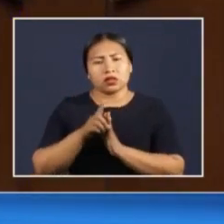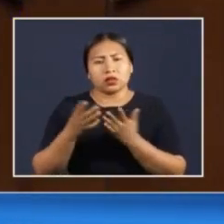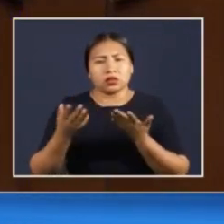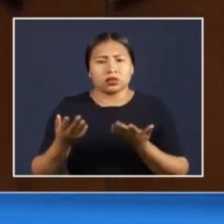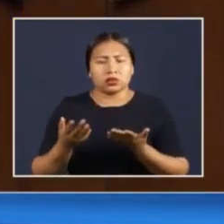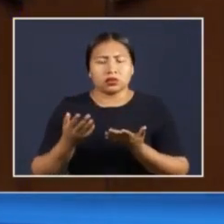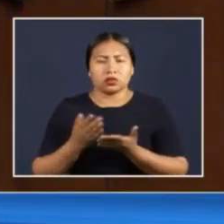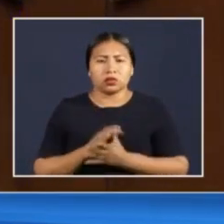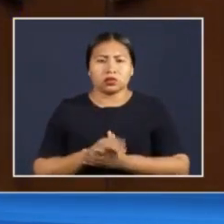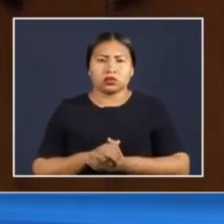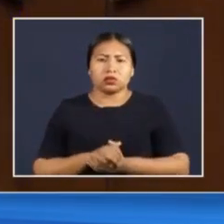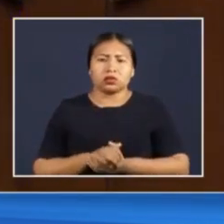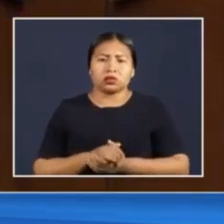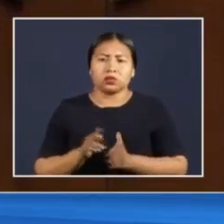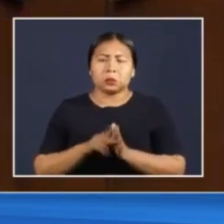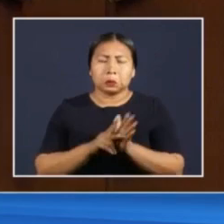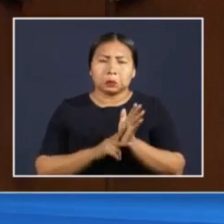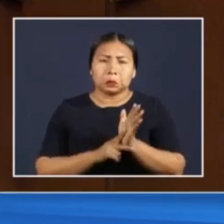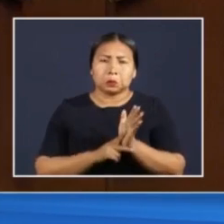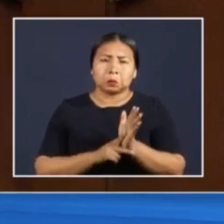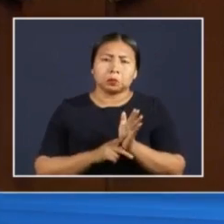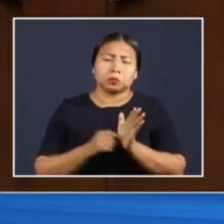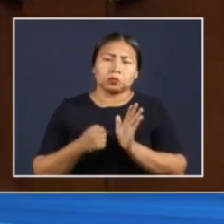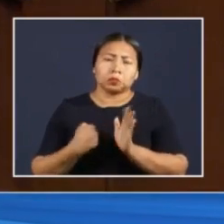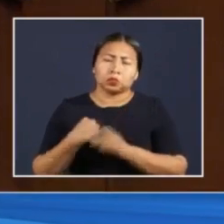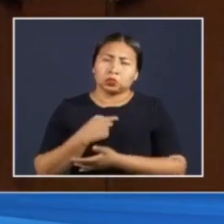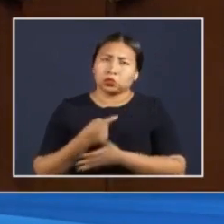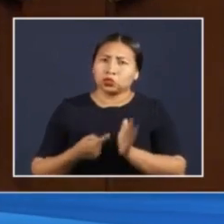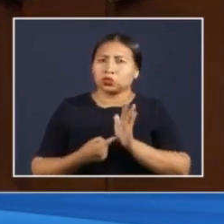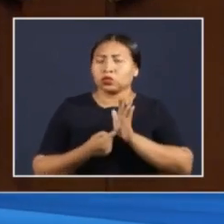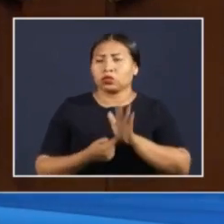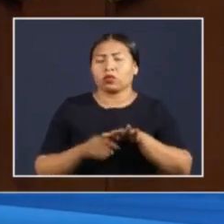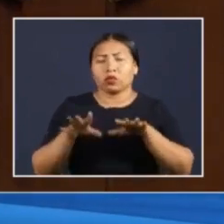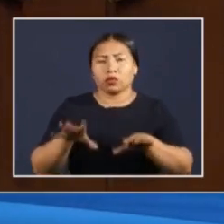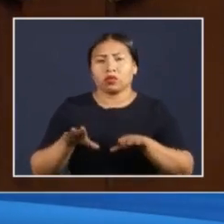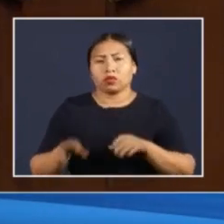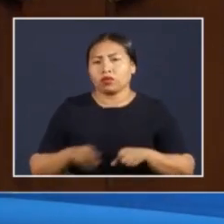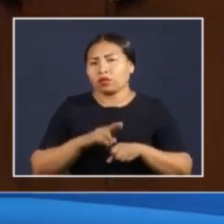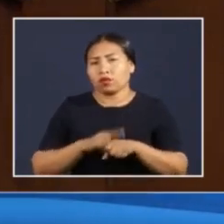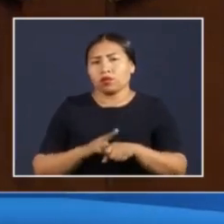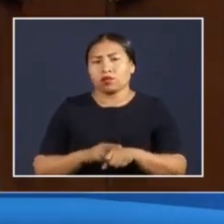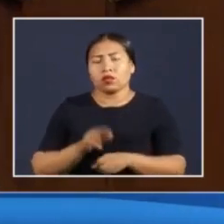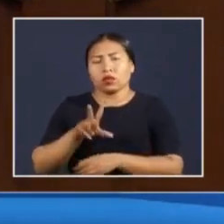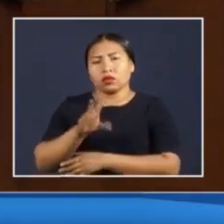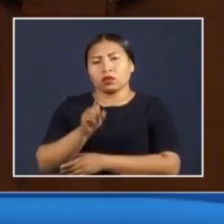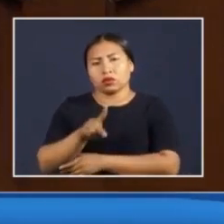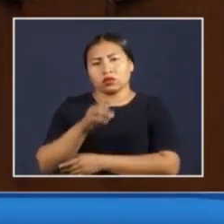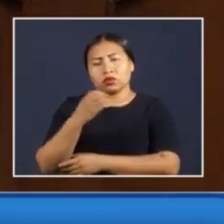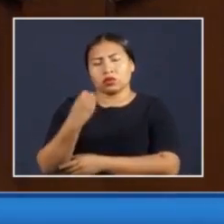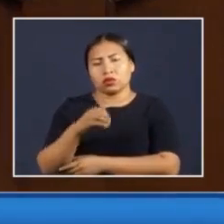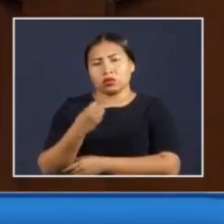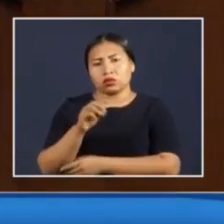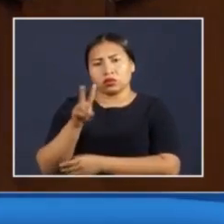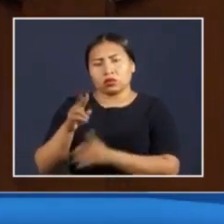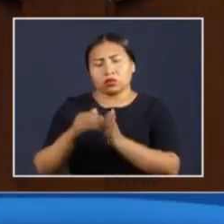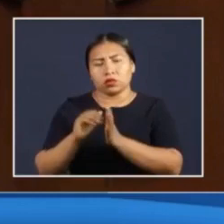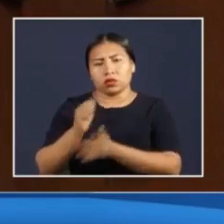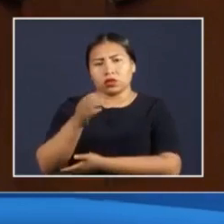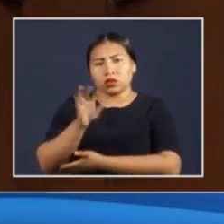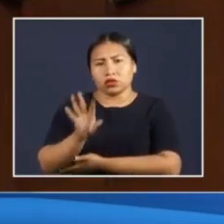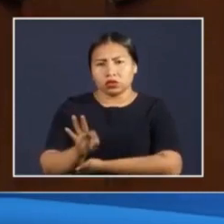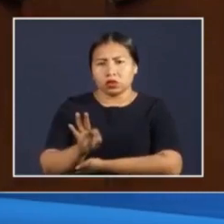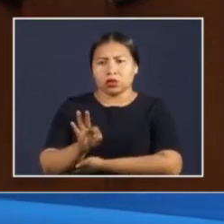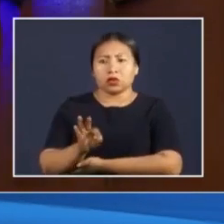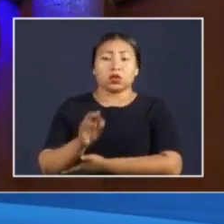el plan de seguridad integral que presentamos a esta justa asamblea el 31 de octubre de 2019 durante 8 horas